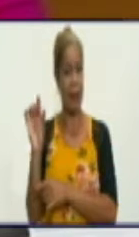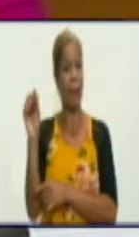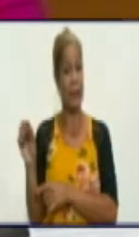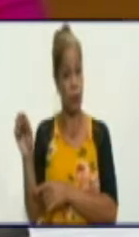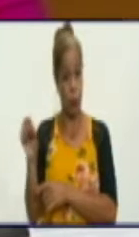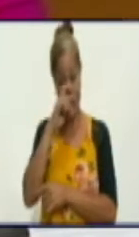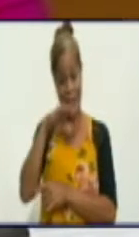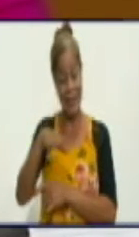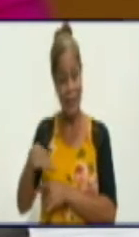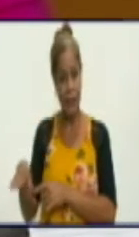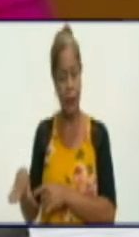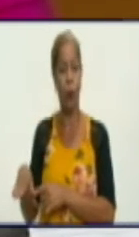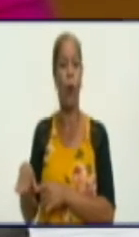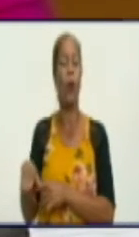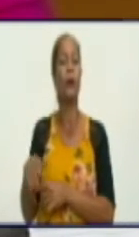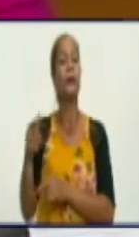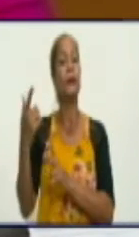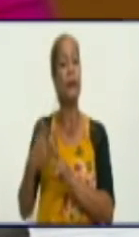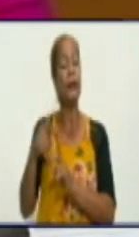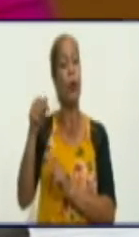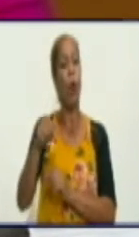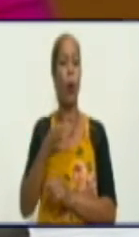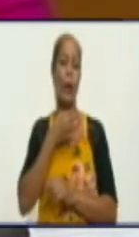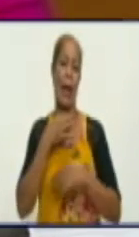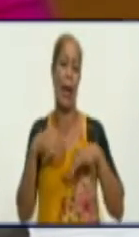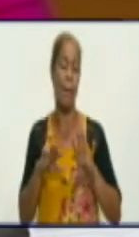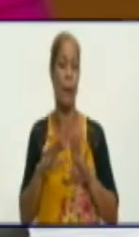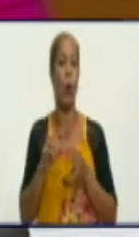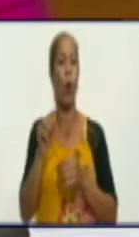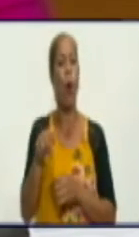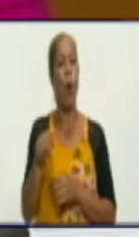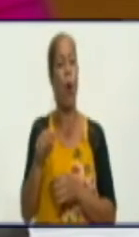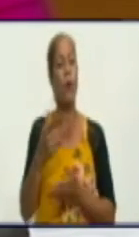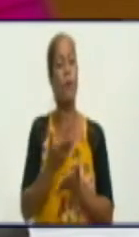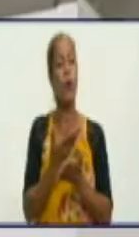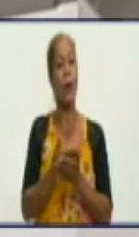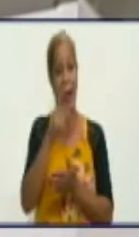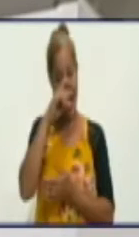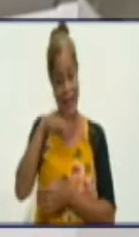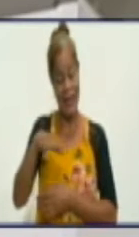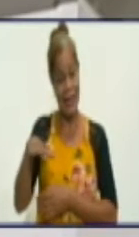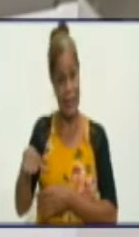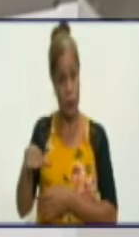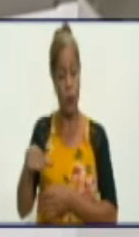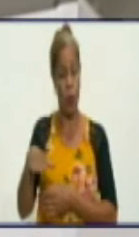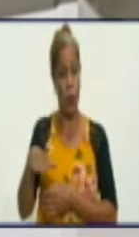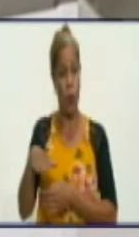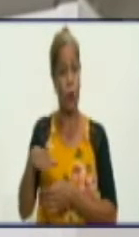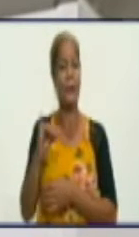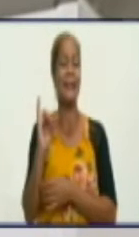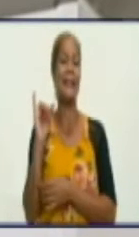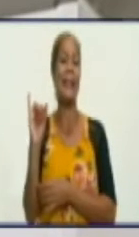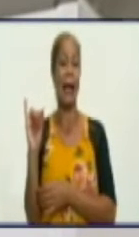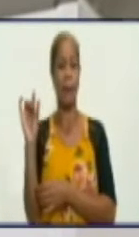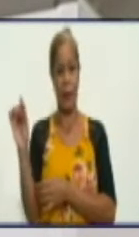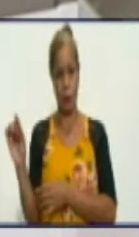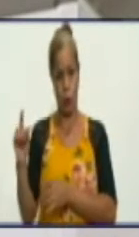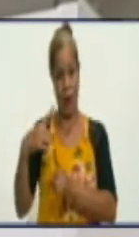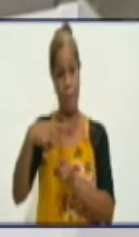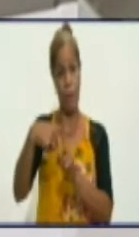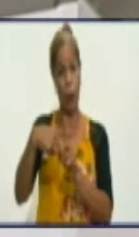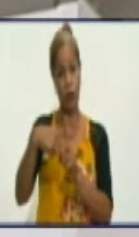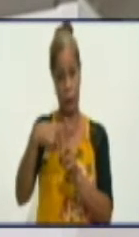esta categoría. Hoy, por ejemplo, se diagnosticaron en la edad pediátrica, fueron 6 pacientes en la edad pediátrica,